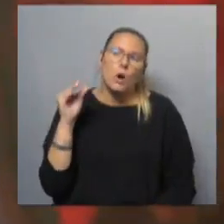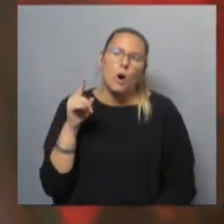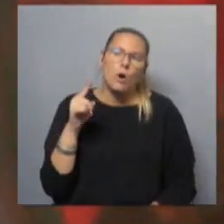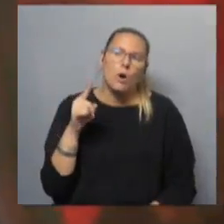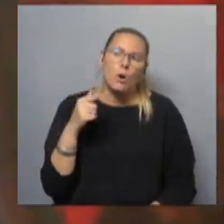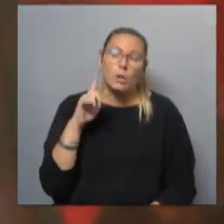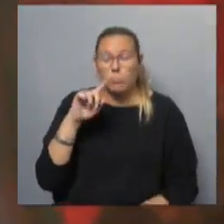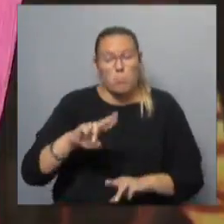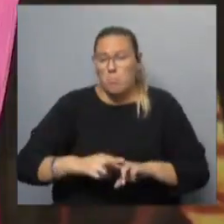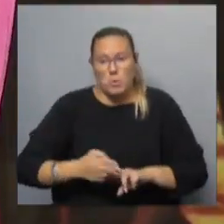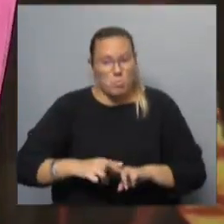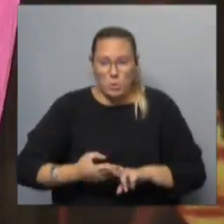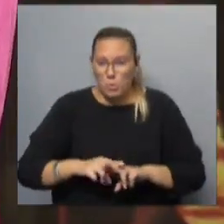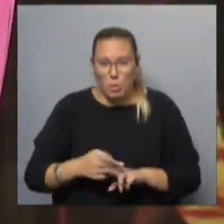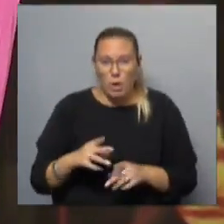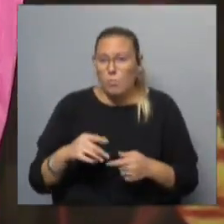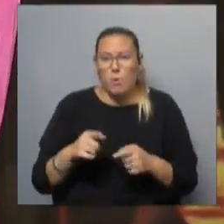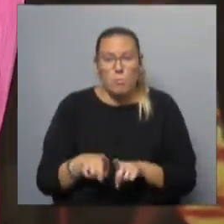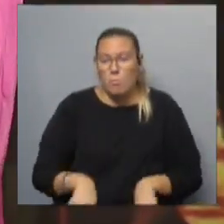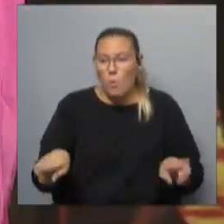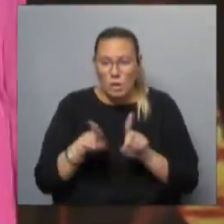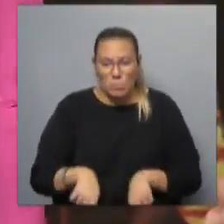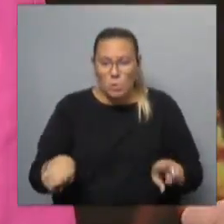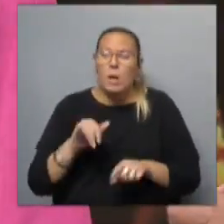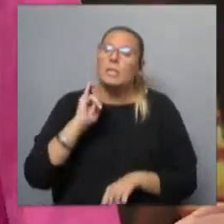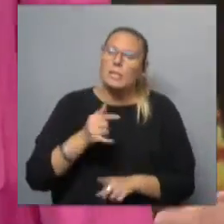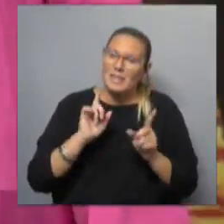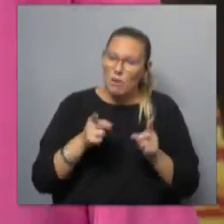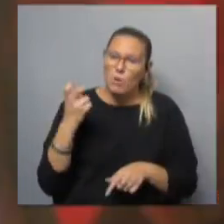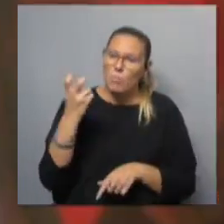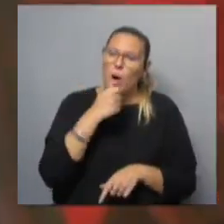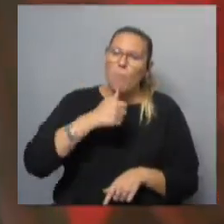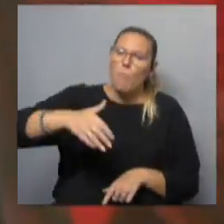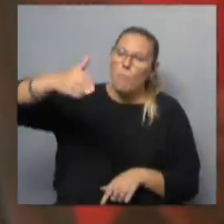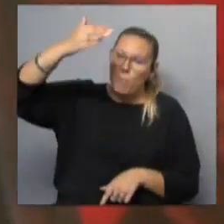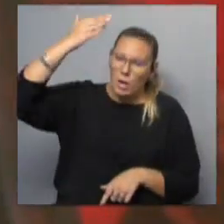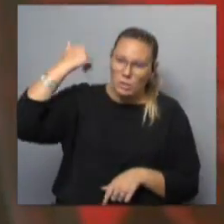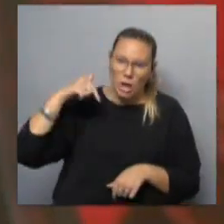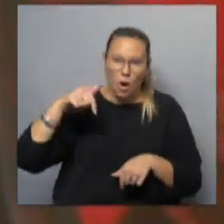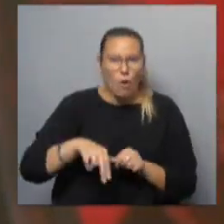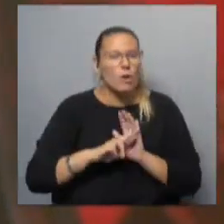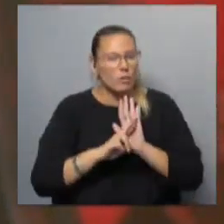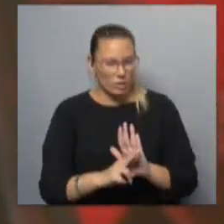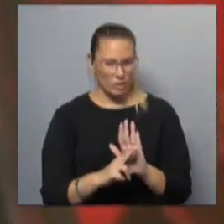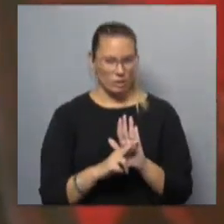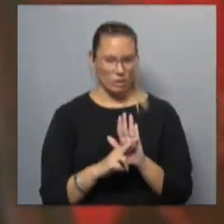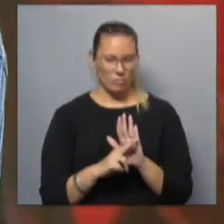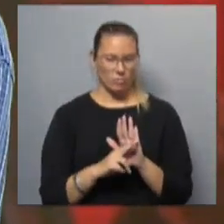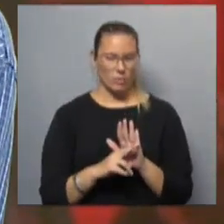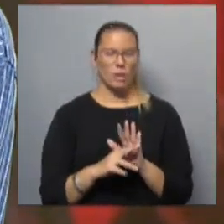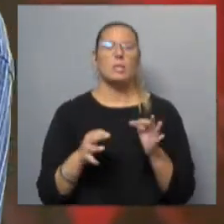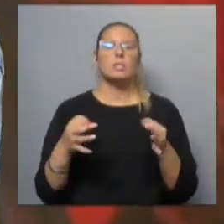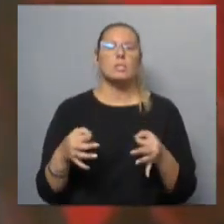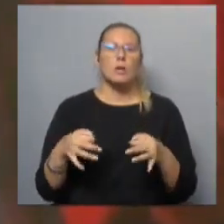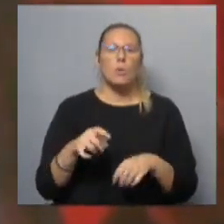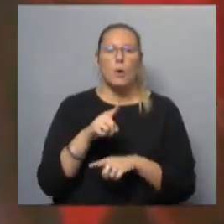que se repiten, sí. Que esto es como cíclico, ¿viste? Sí, también buscamos en el pasado aquellas cosas que hoy son referentes. Claro. Estoy seguro que si